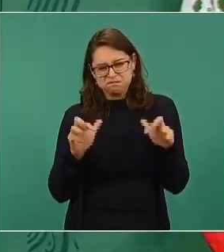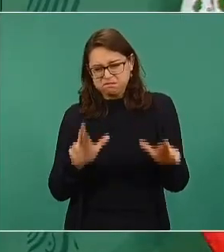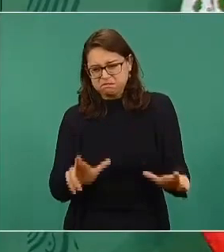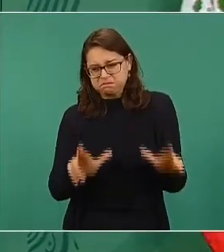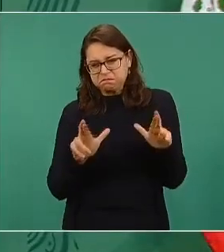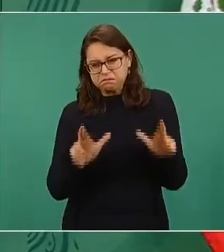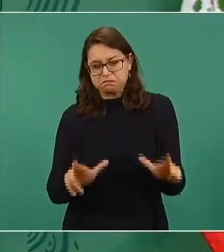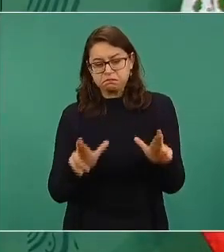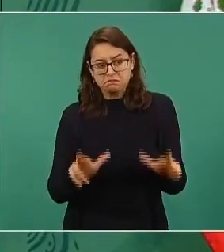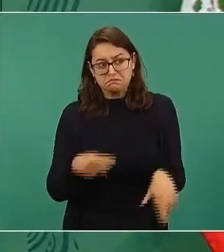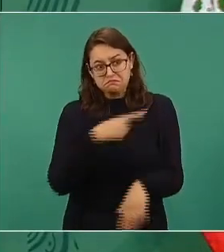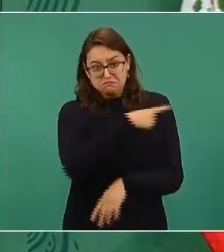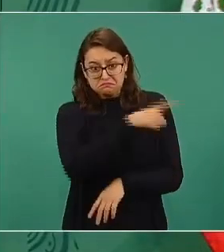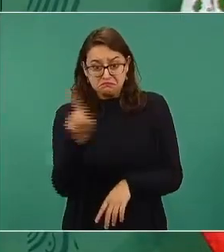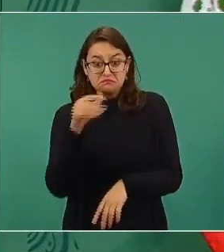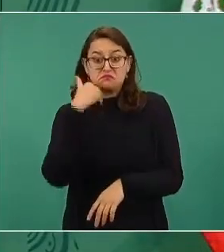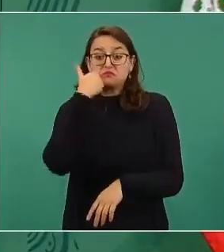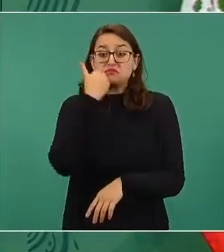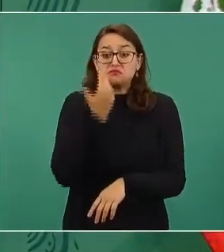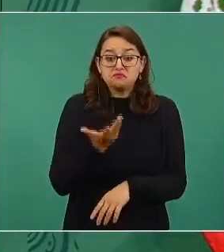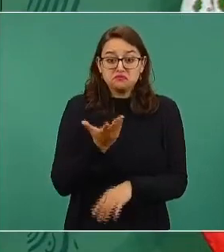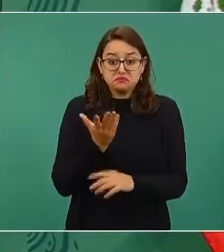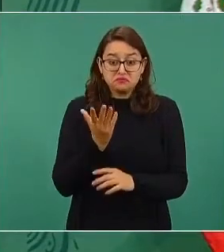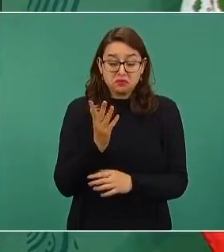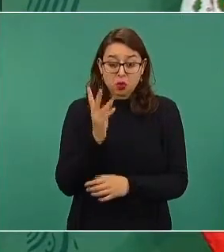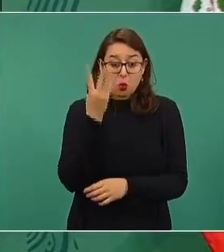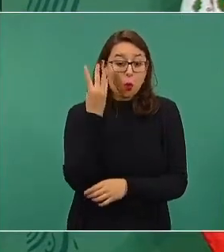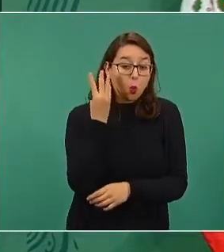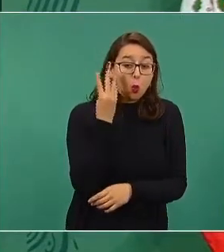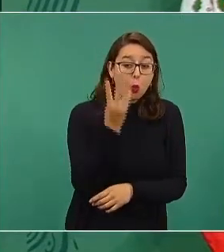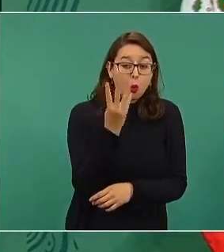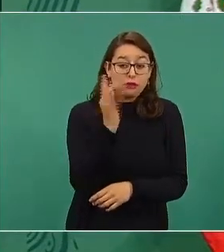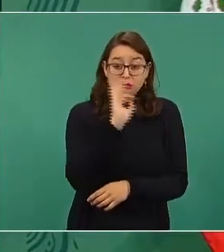Una aportación voluntaria, 4%